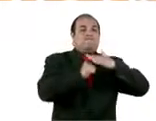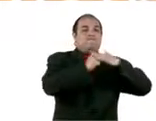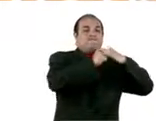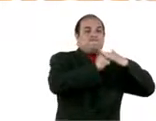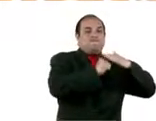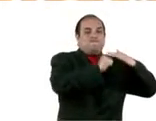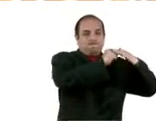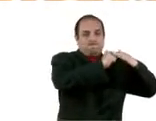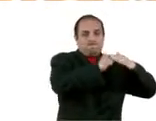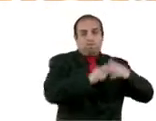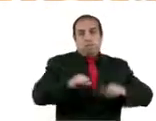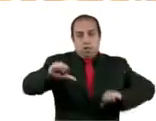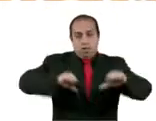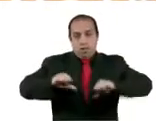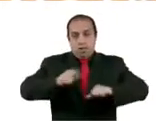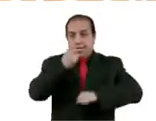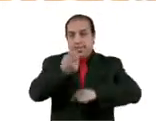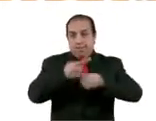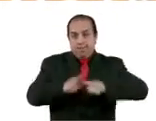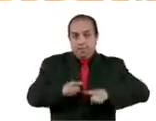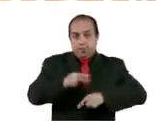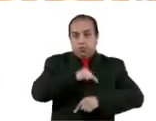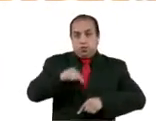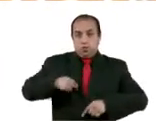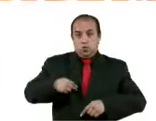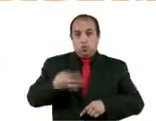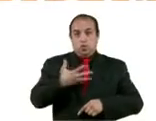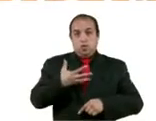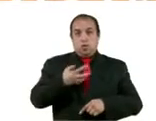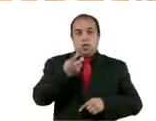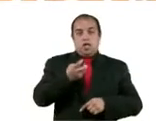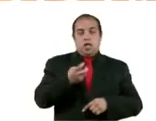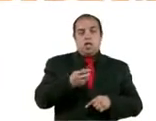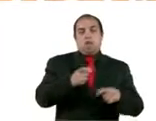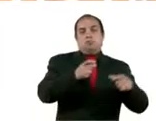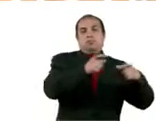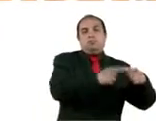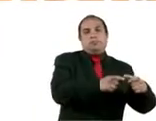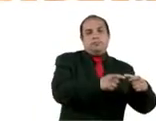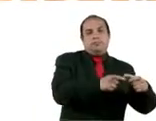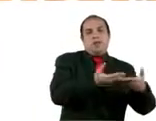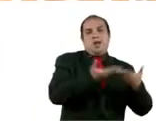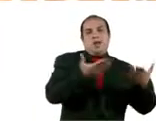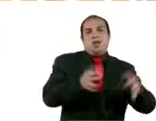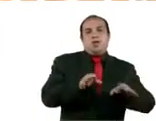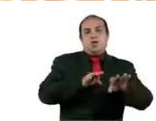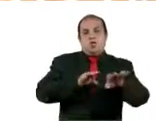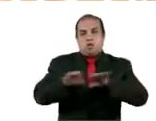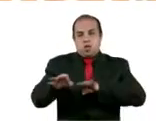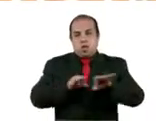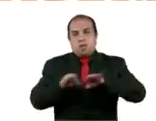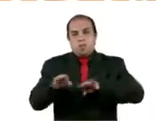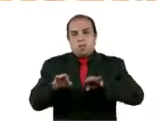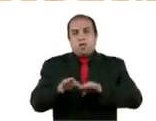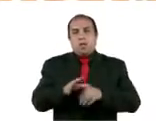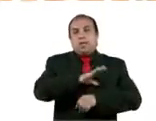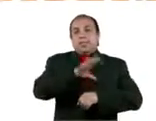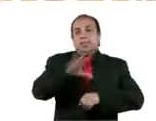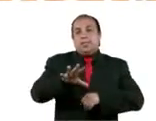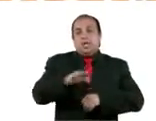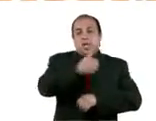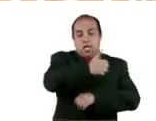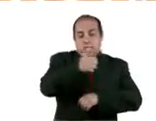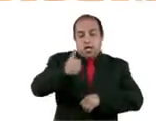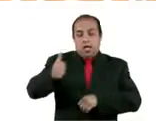Entonces, esa es la diferencia, que pasamos de esa atomización a un trabajo colegiado, colectivo, donde cada